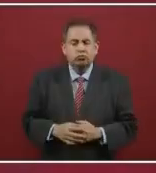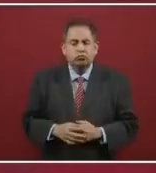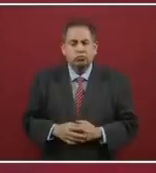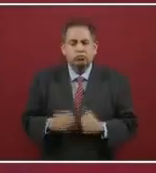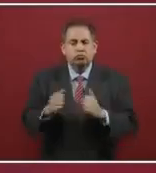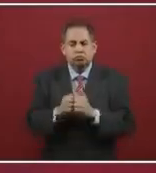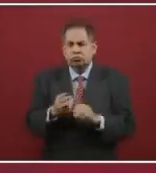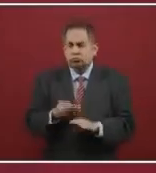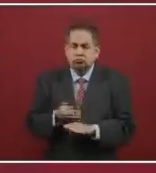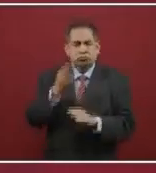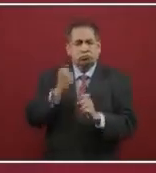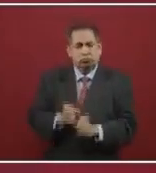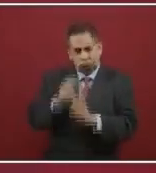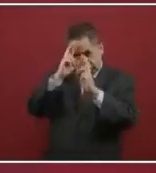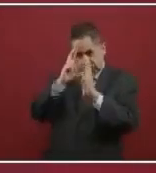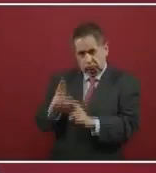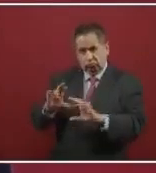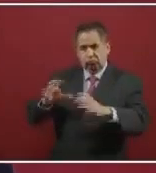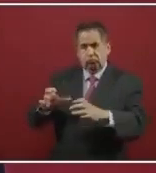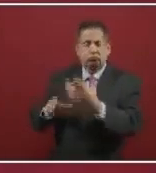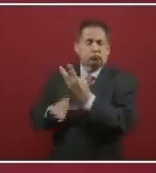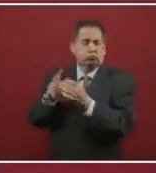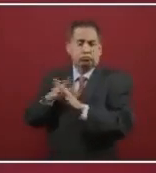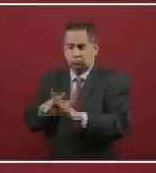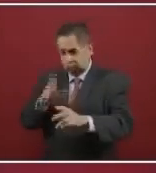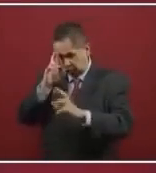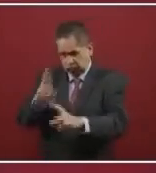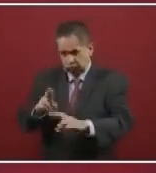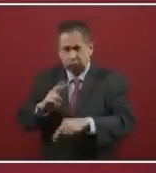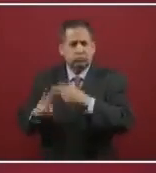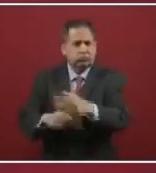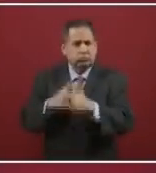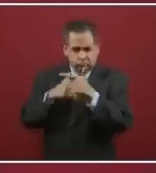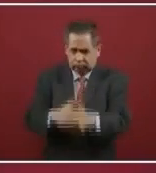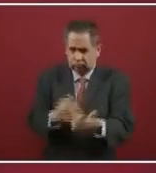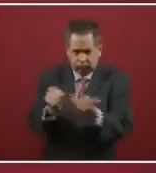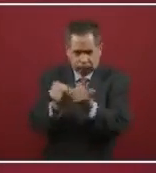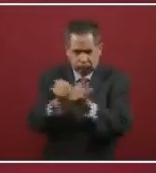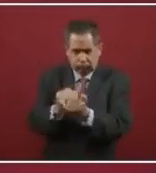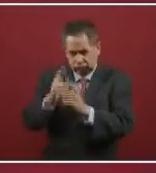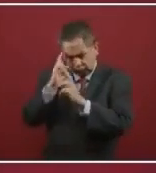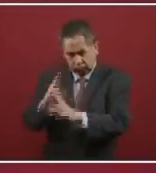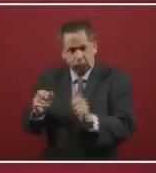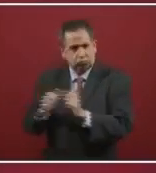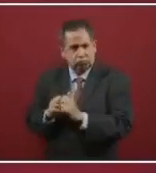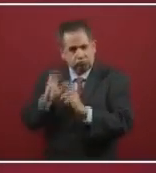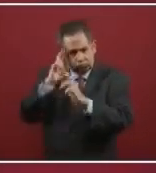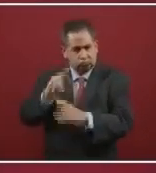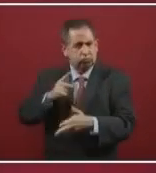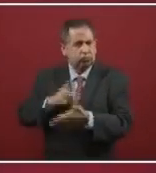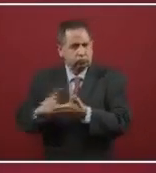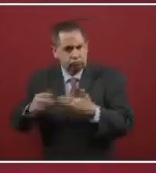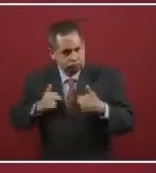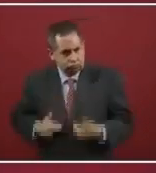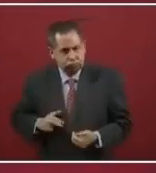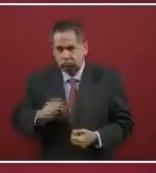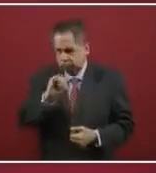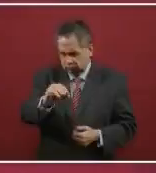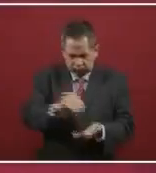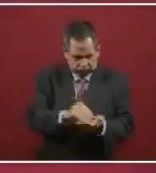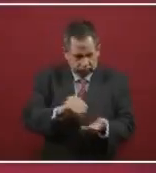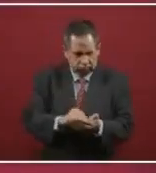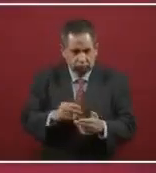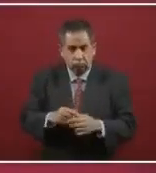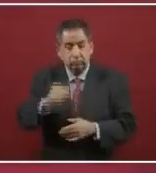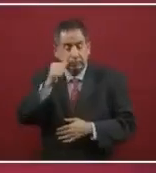con mucho respeto a los migrantes y lo vamos a seguir haciendo, con respeto a sus derechos humanos.